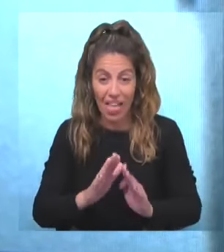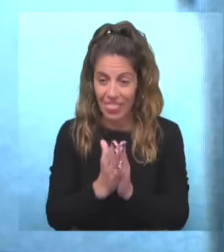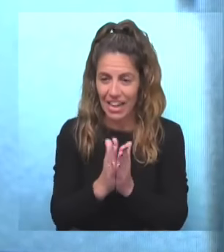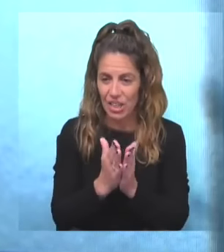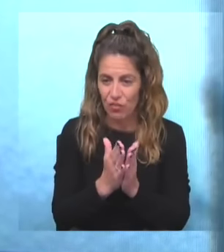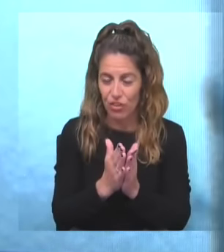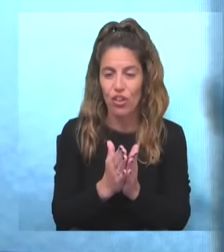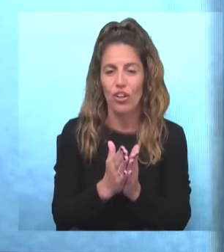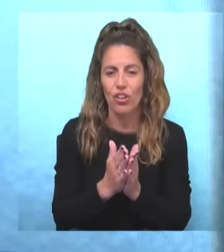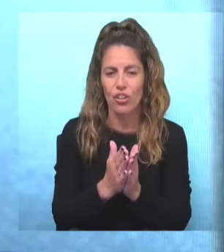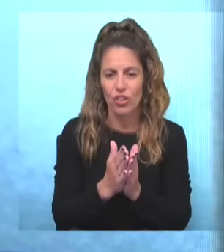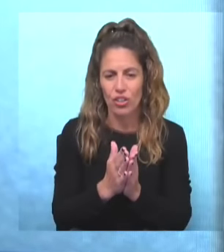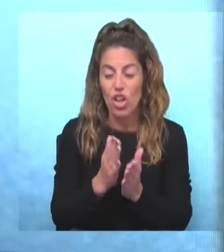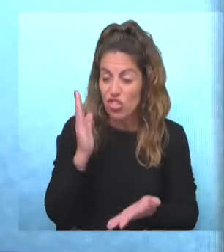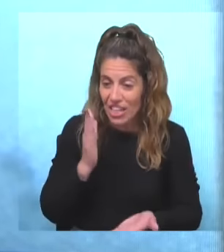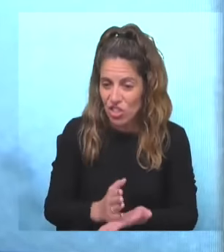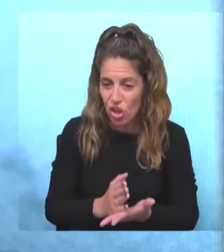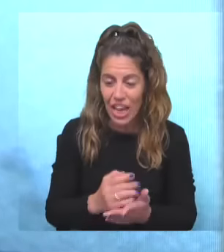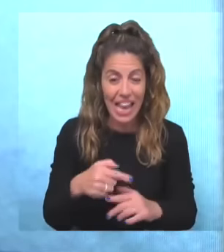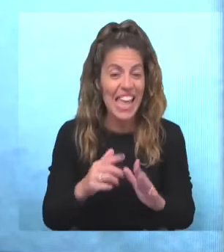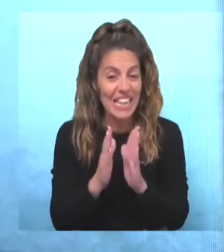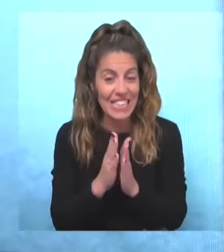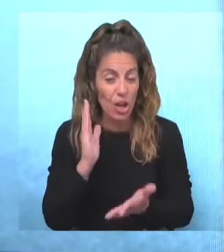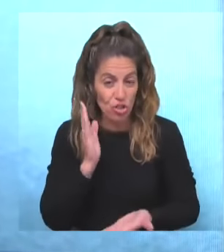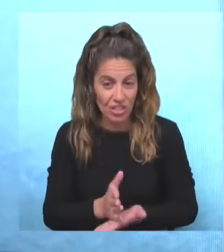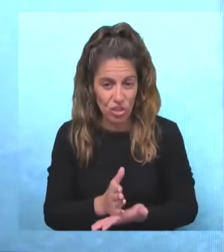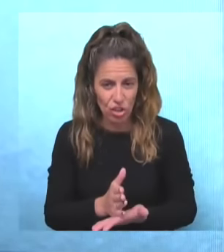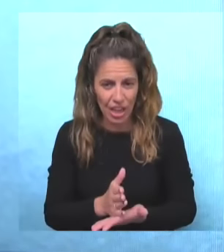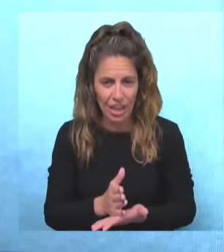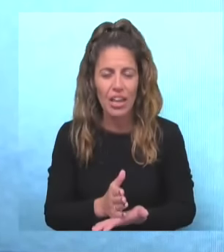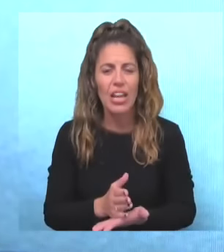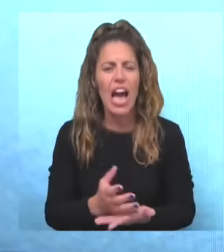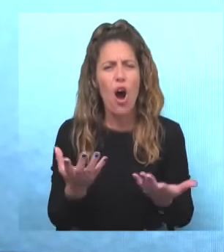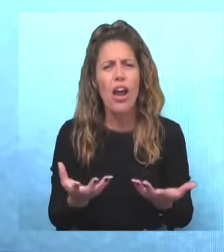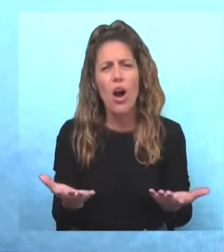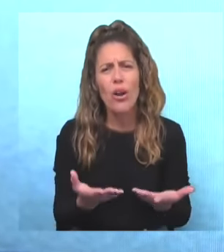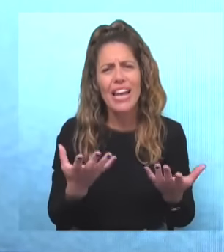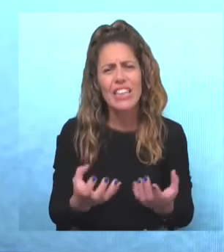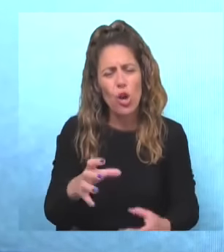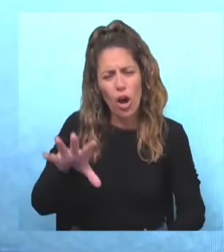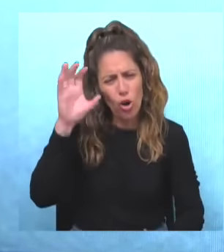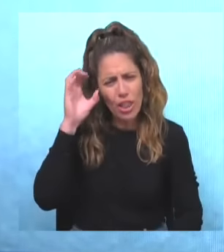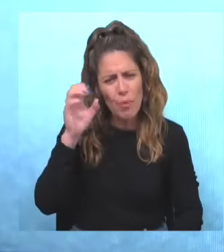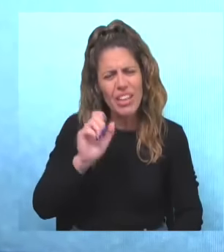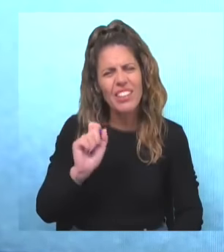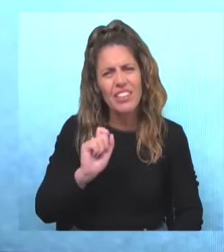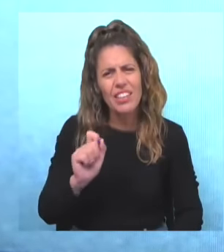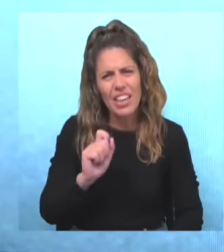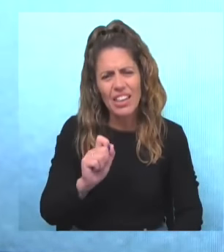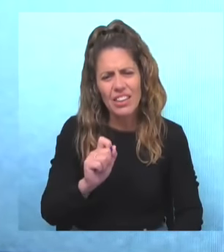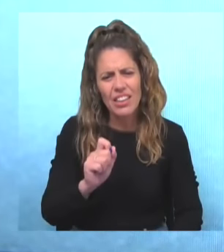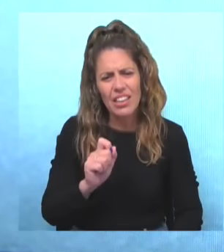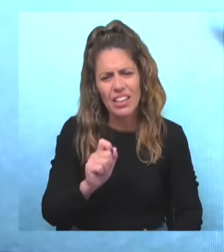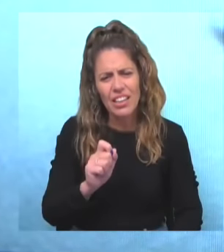Por el libro de la Iglesia, lo sanciona, la Iglesia lo sanciona. Desde hoy estoy tratando de acordarme quién estaba al frente, que después estuvo con él en la Comisión para la Paz,